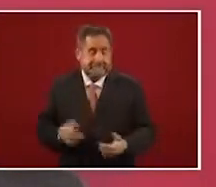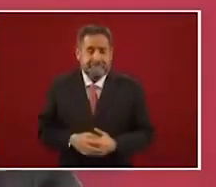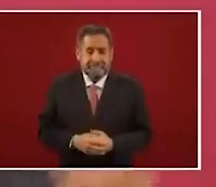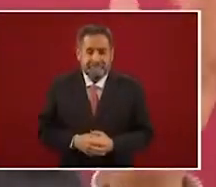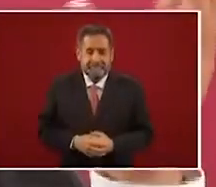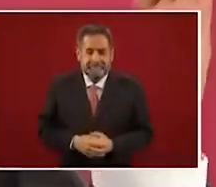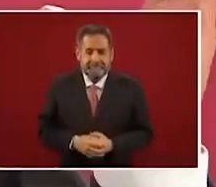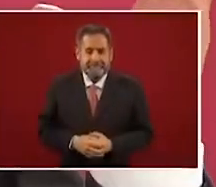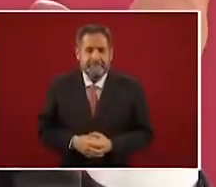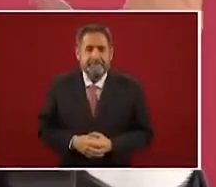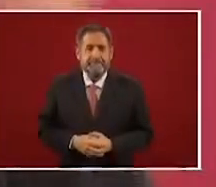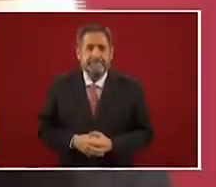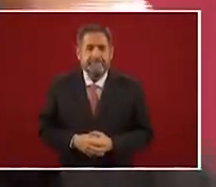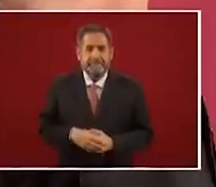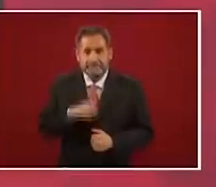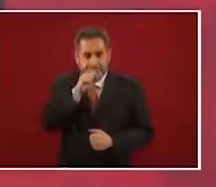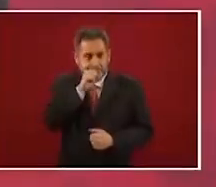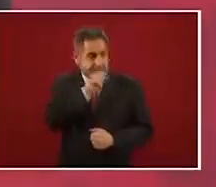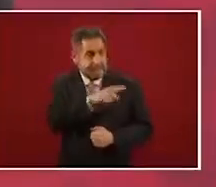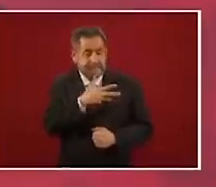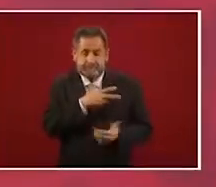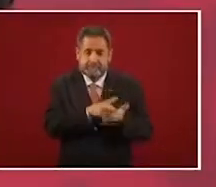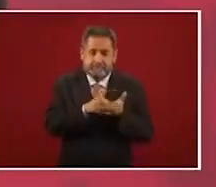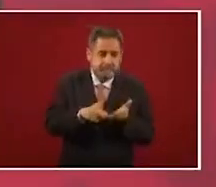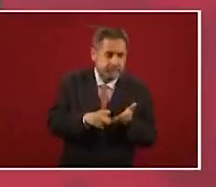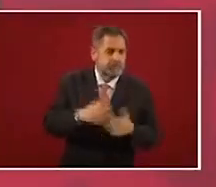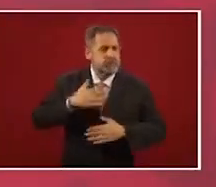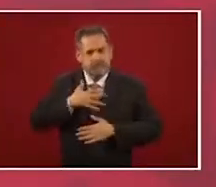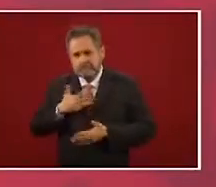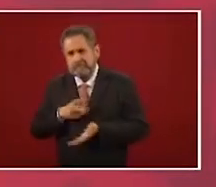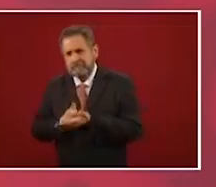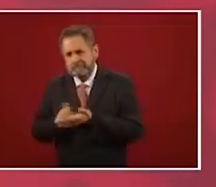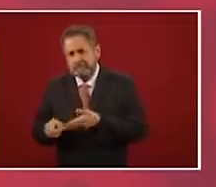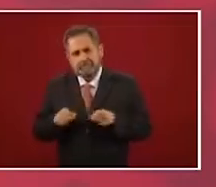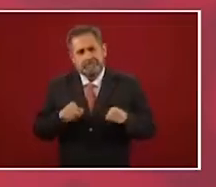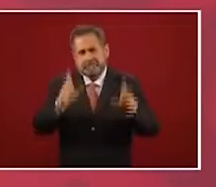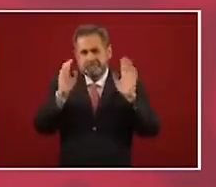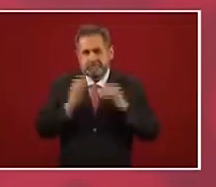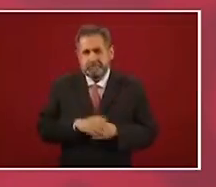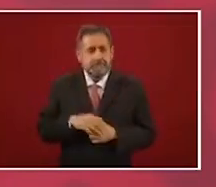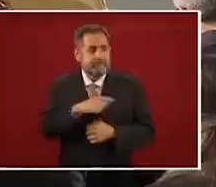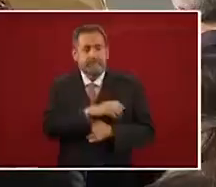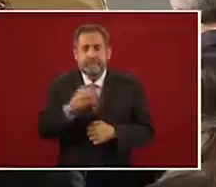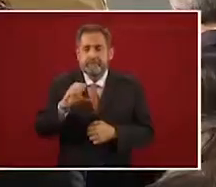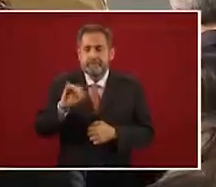Y él está en su derecho y yo estoy en el mío. En el caso de Ciro,